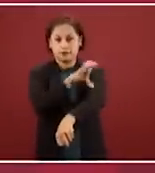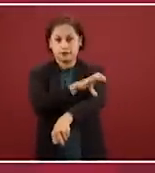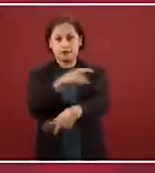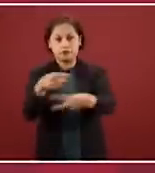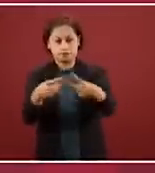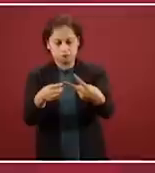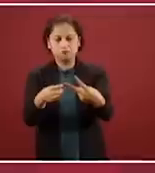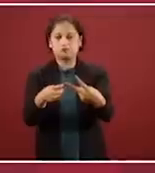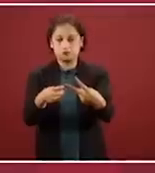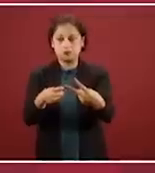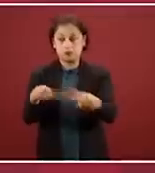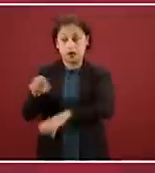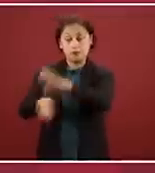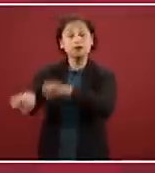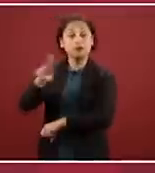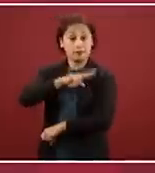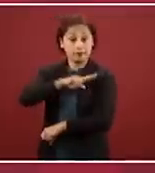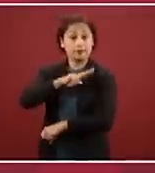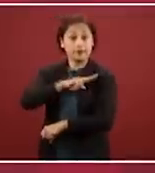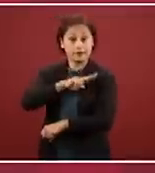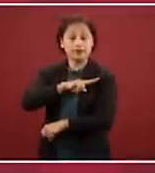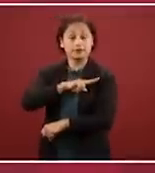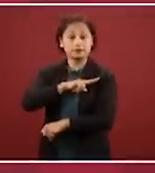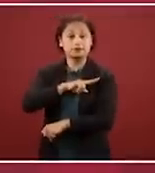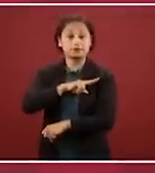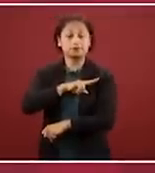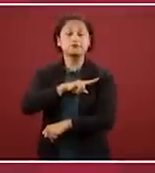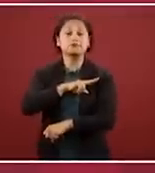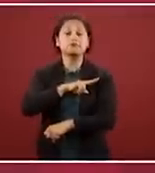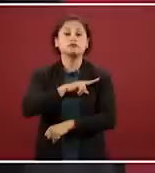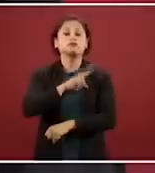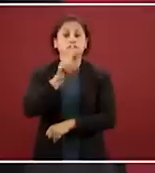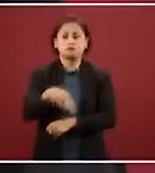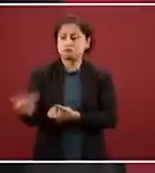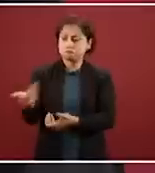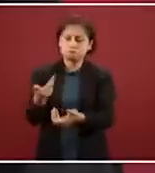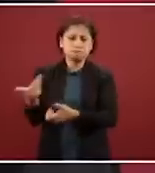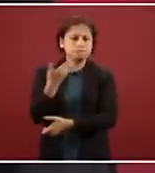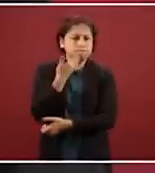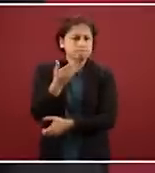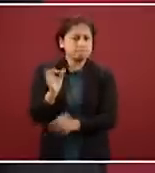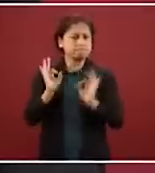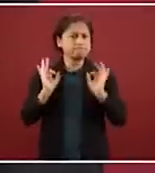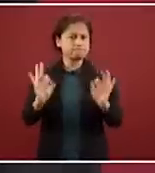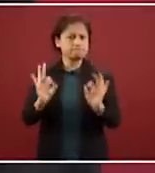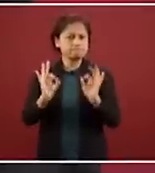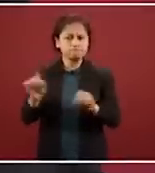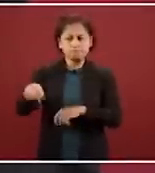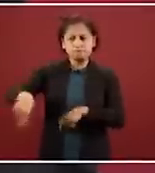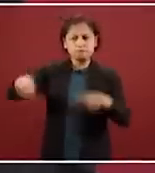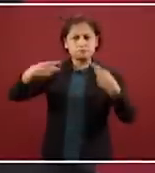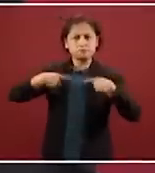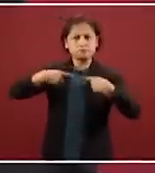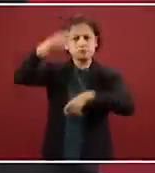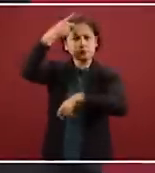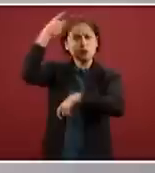con la iniciativa privada. Y es muy buena la relación con los empresarios nacionales.